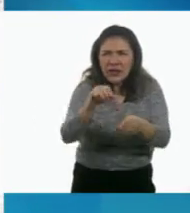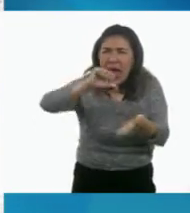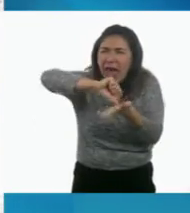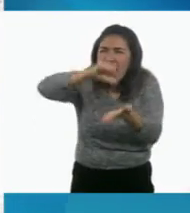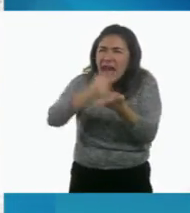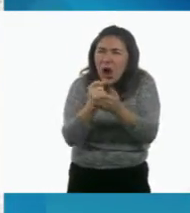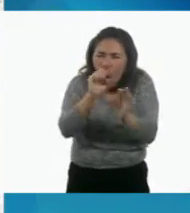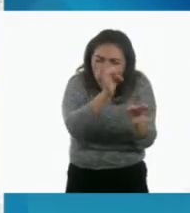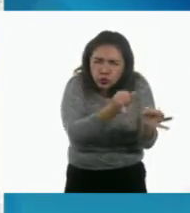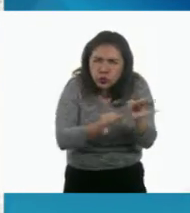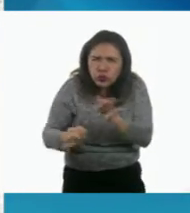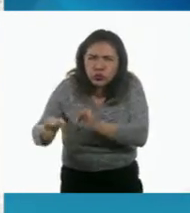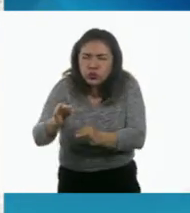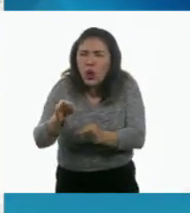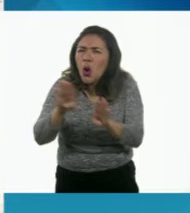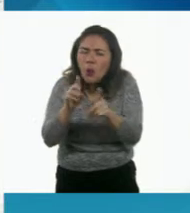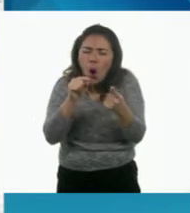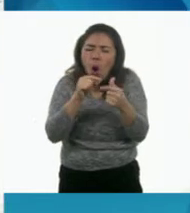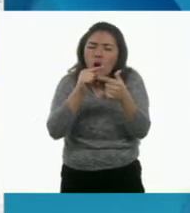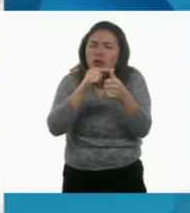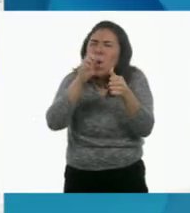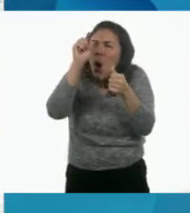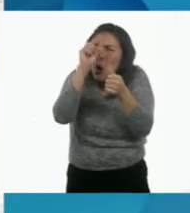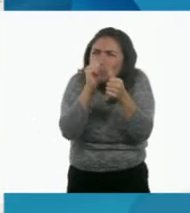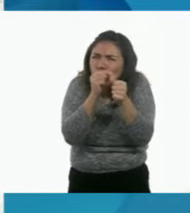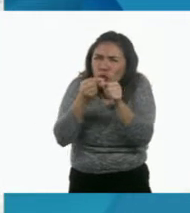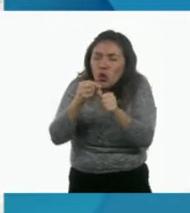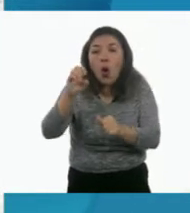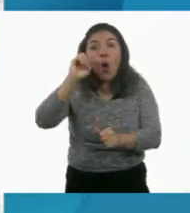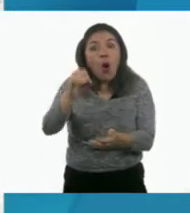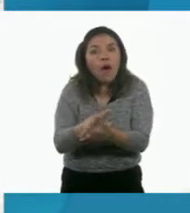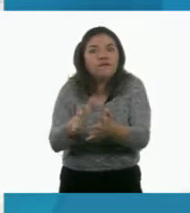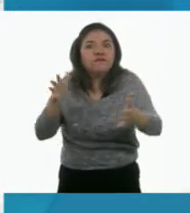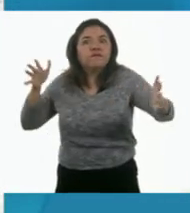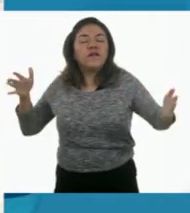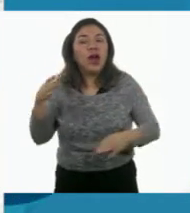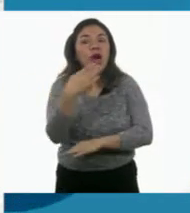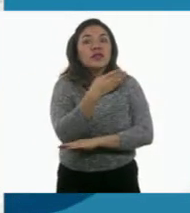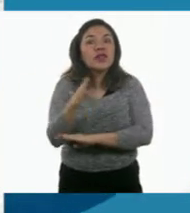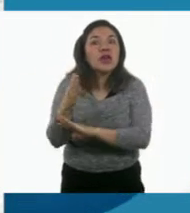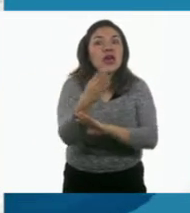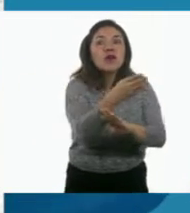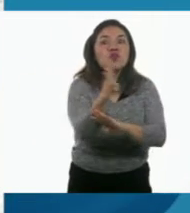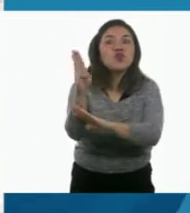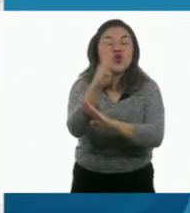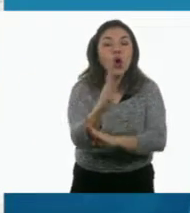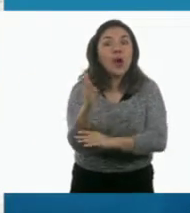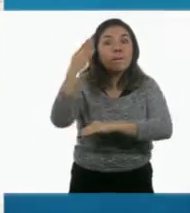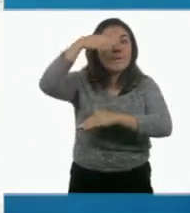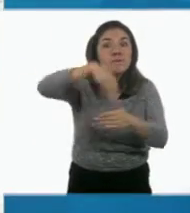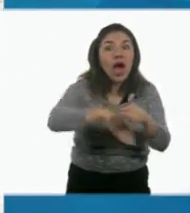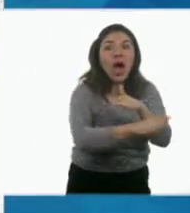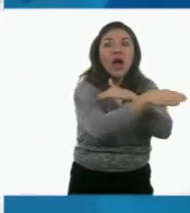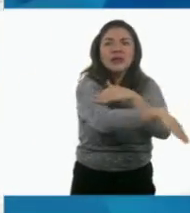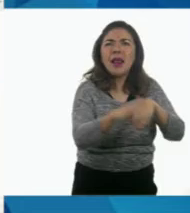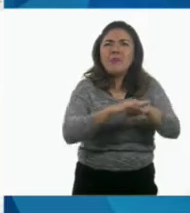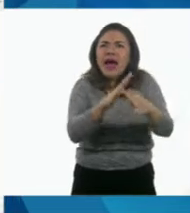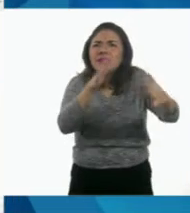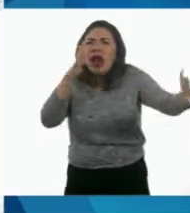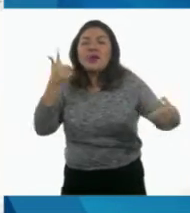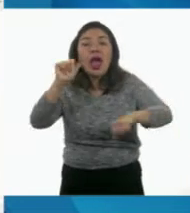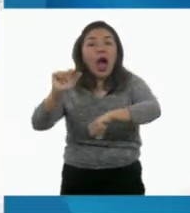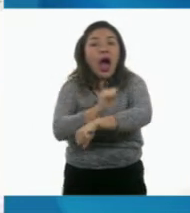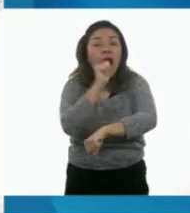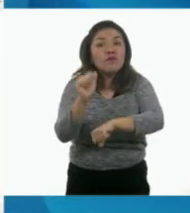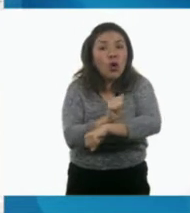más pequeño que la yema de un dedo, hasta el tiburón ballena, más grande que un autobús. Todos